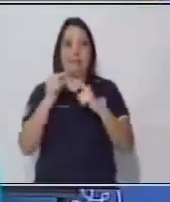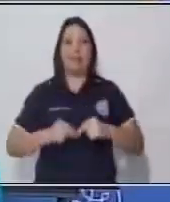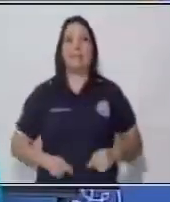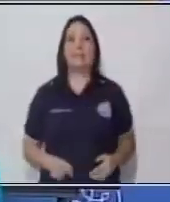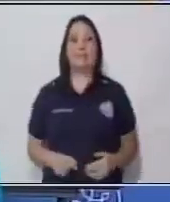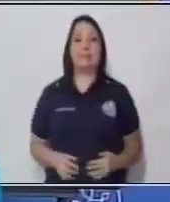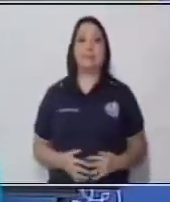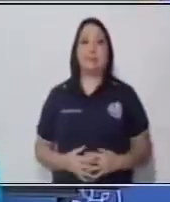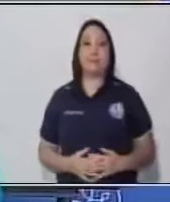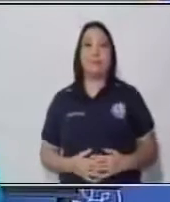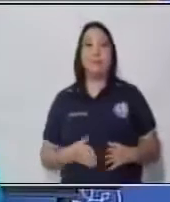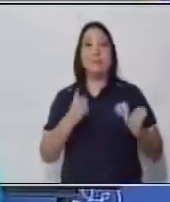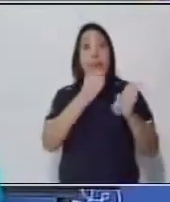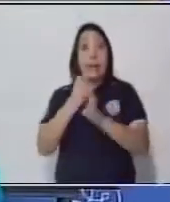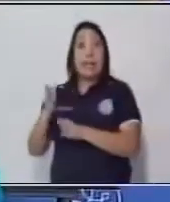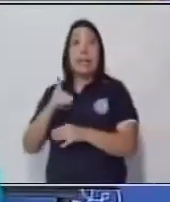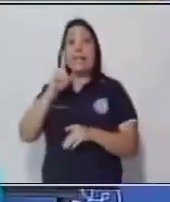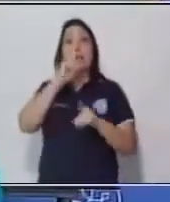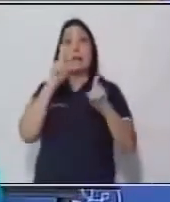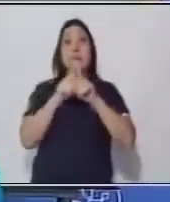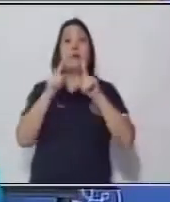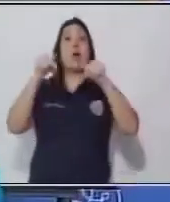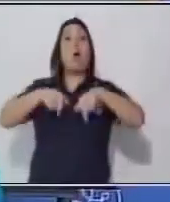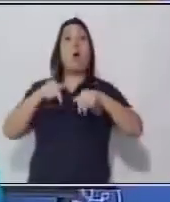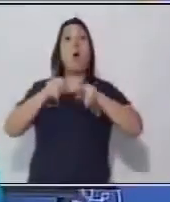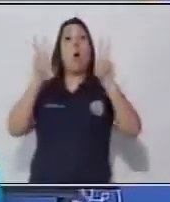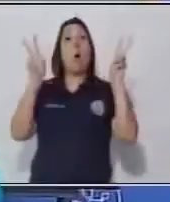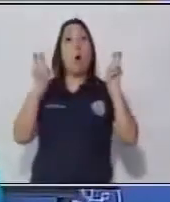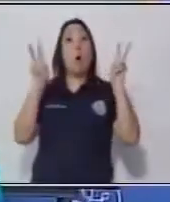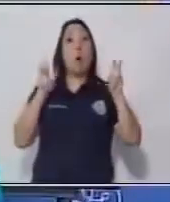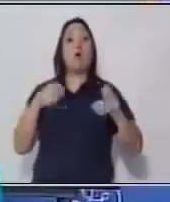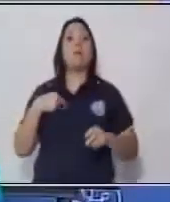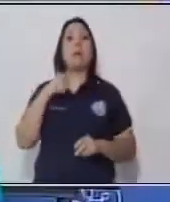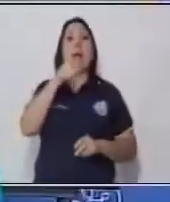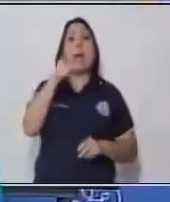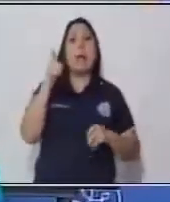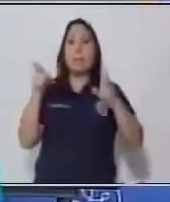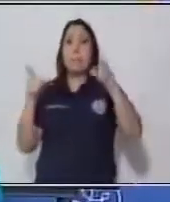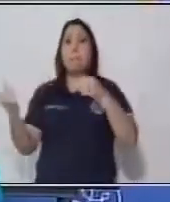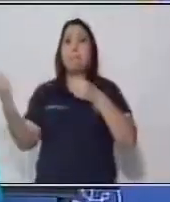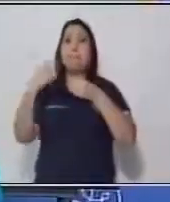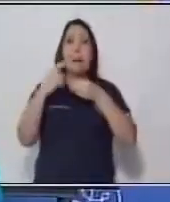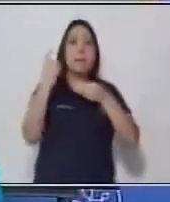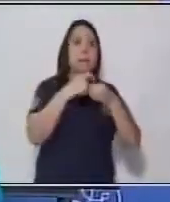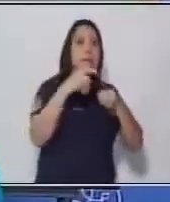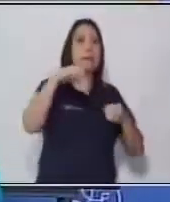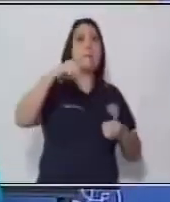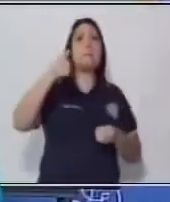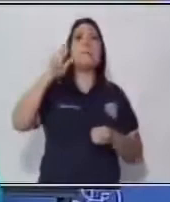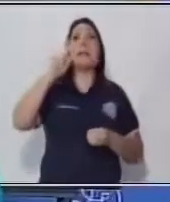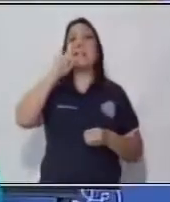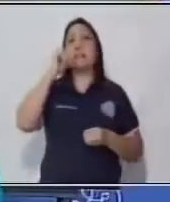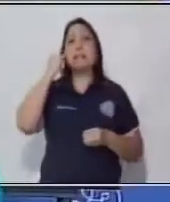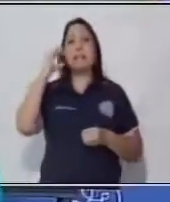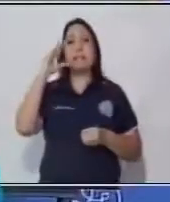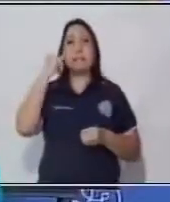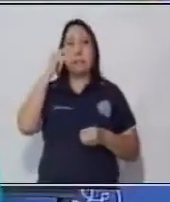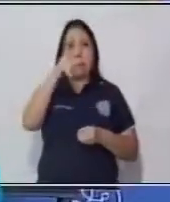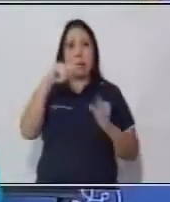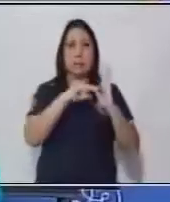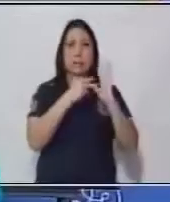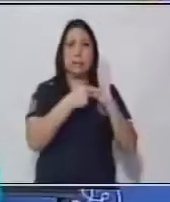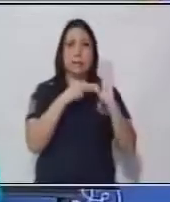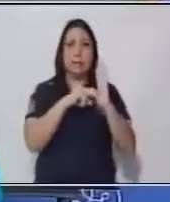Y bien, vamos a ver el valor del día de hoy, que es la participación. ¿Alguien sabe qué es la participación? No